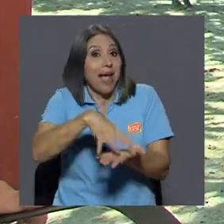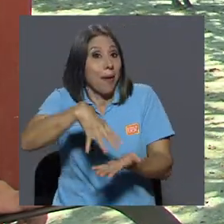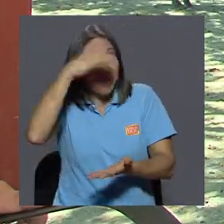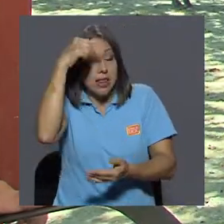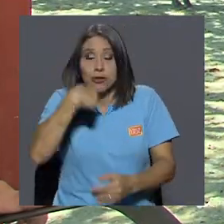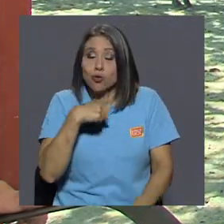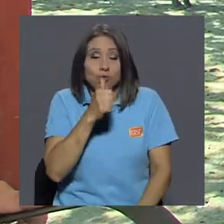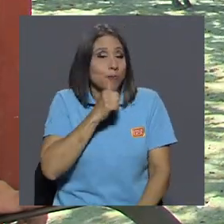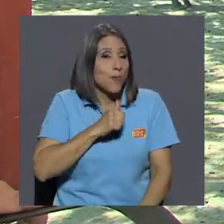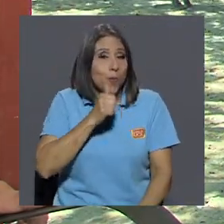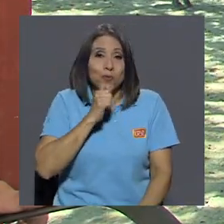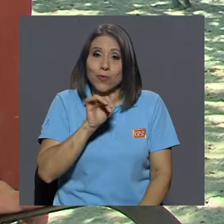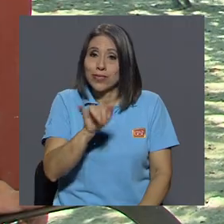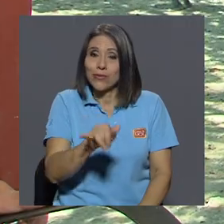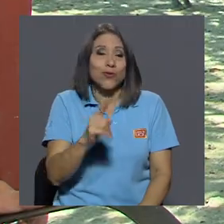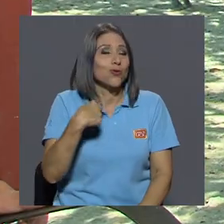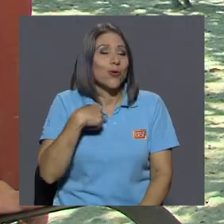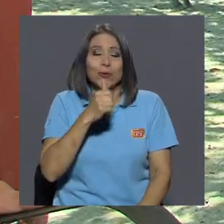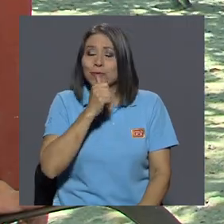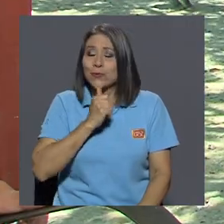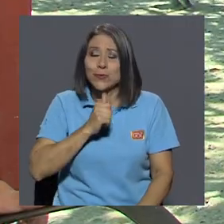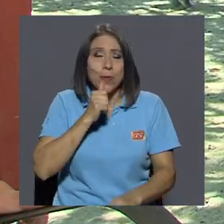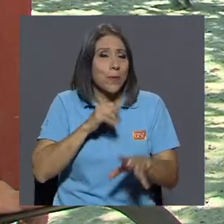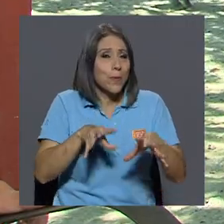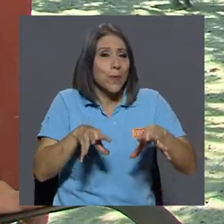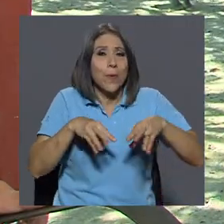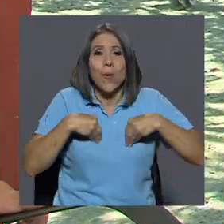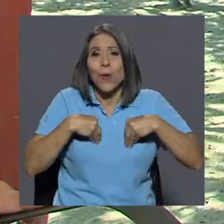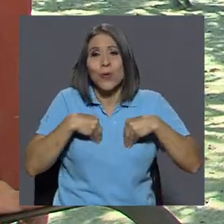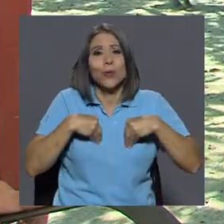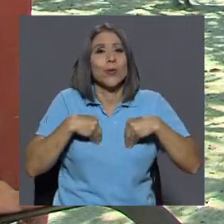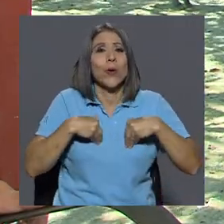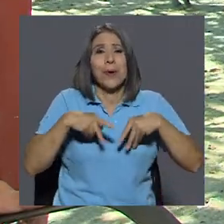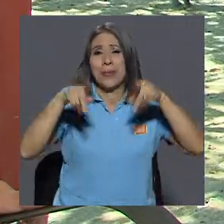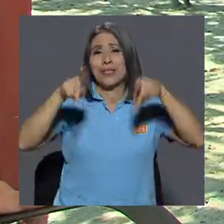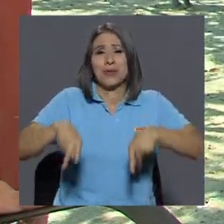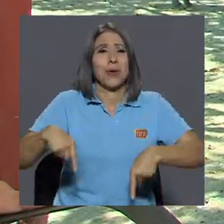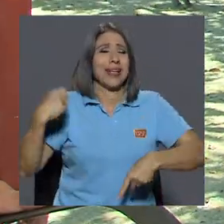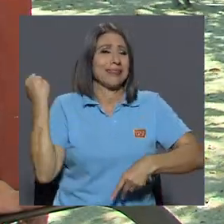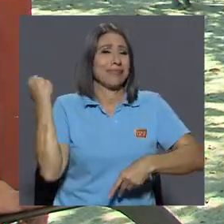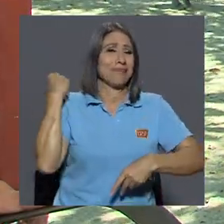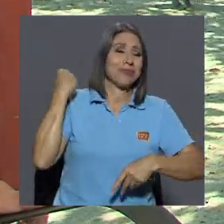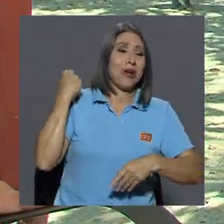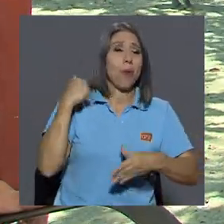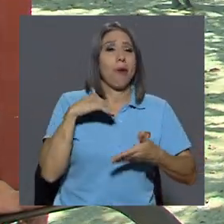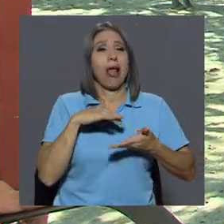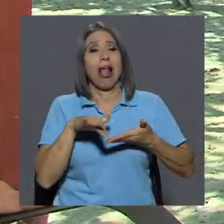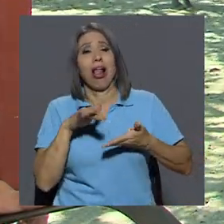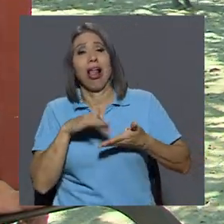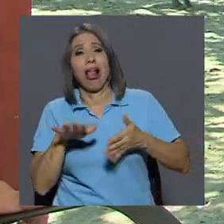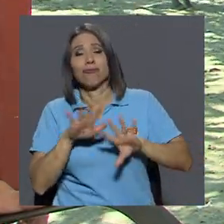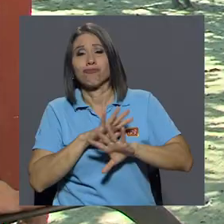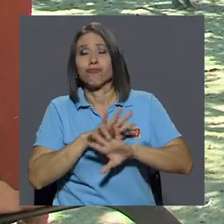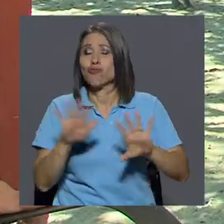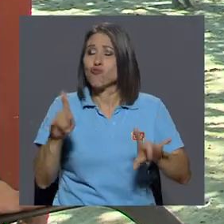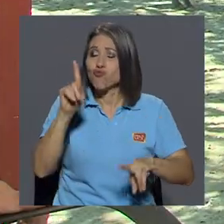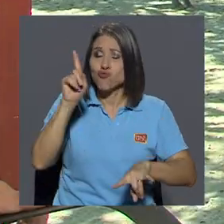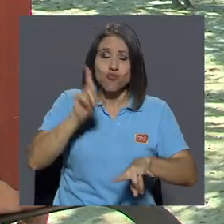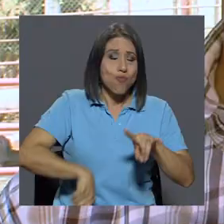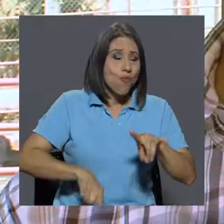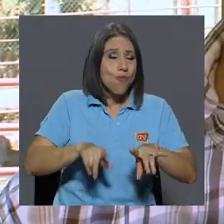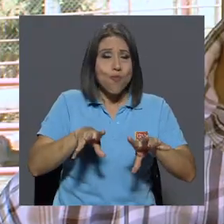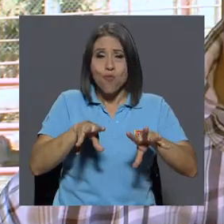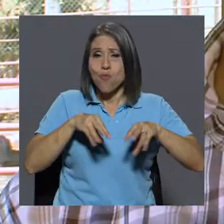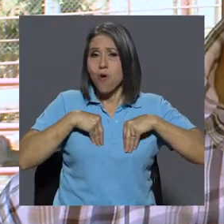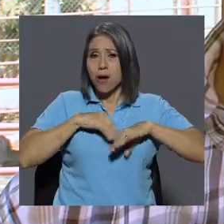eso. Yo no soporto las lavadas de espalda. Eso no cabe en mí. No cabe en